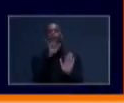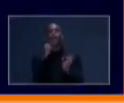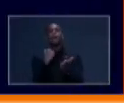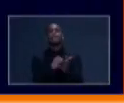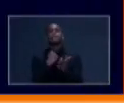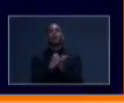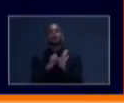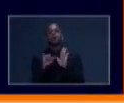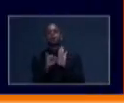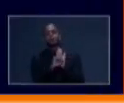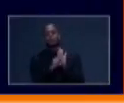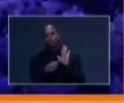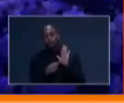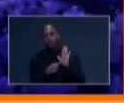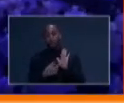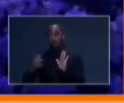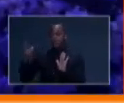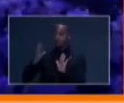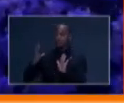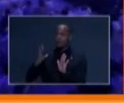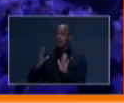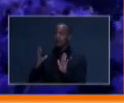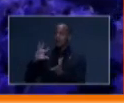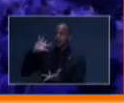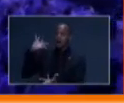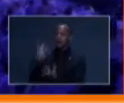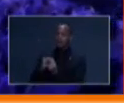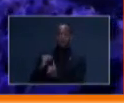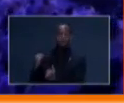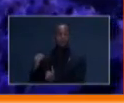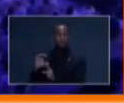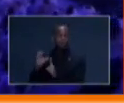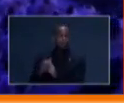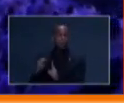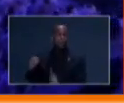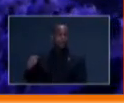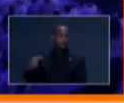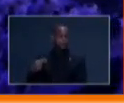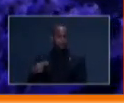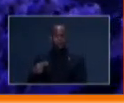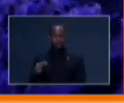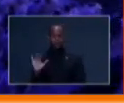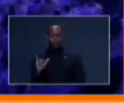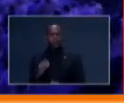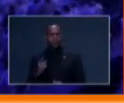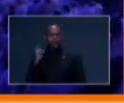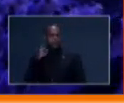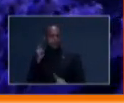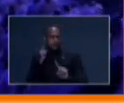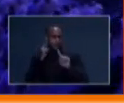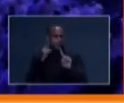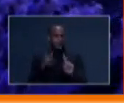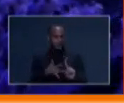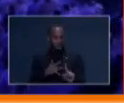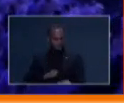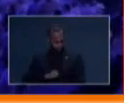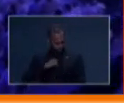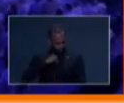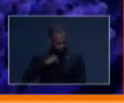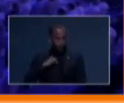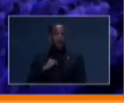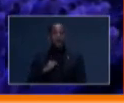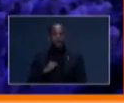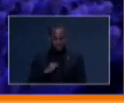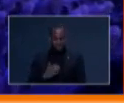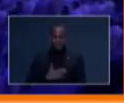dominicana partiendo de esa de ese indicio partiendo de esa premisa desde esa premisa vamos a entender